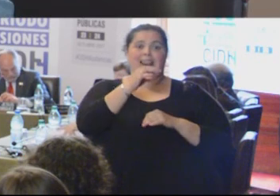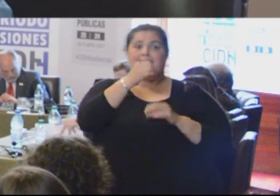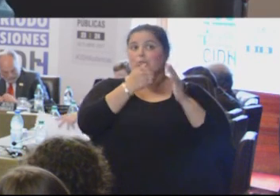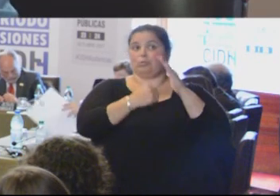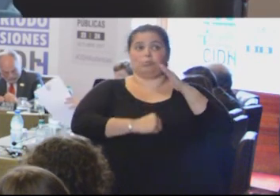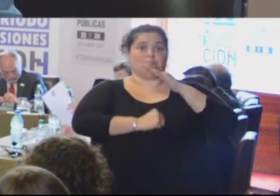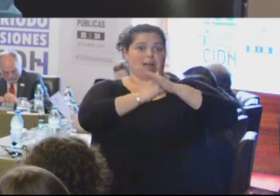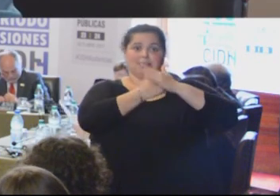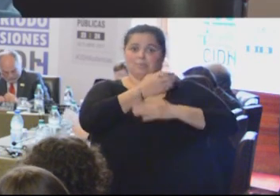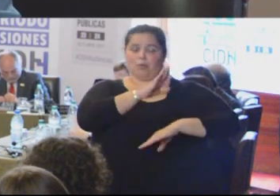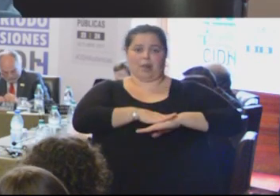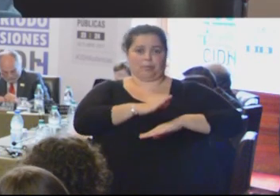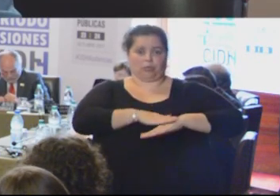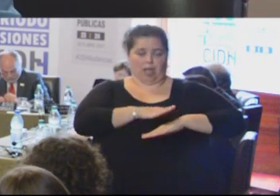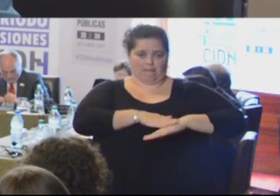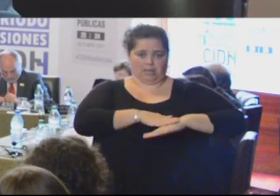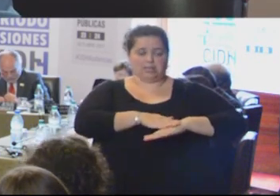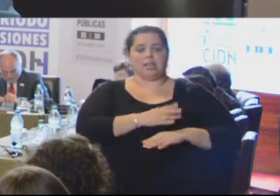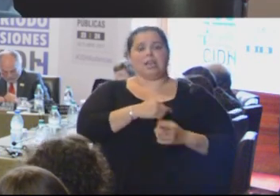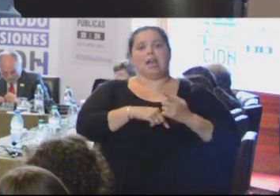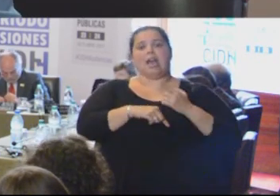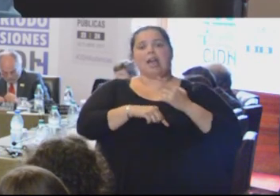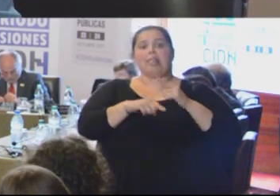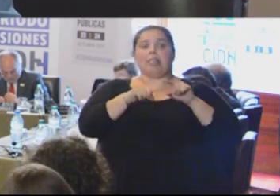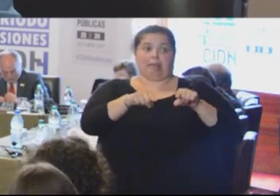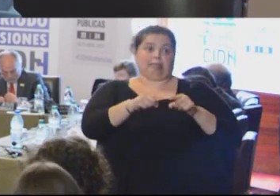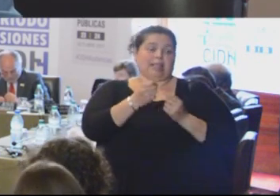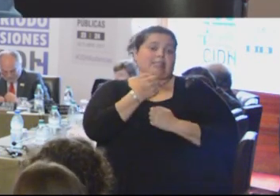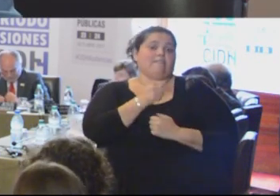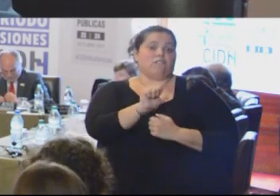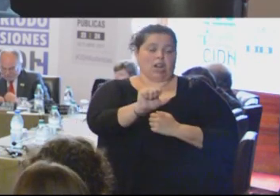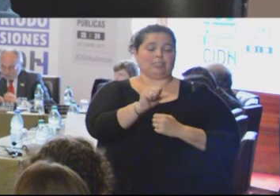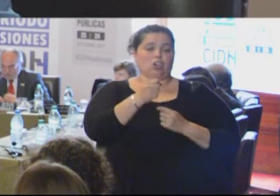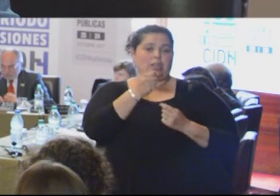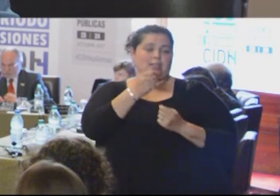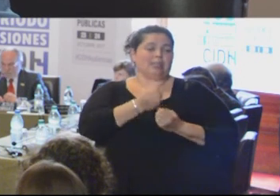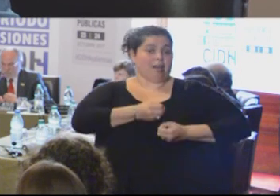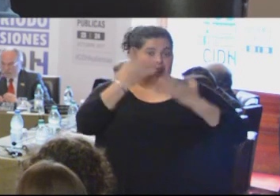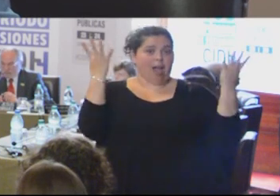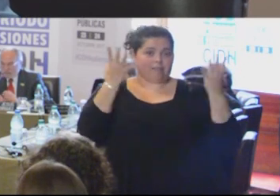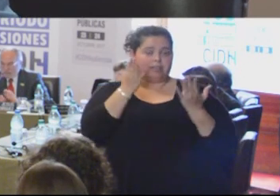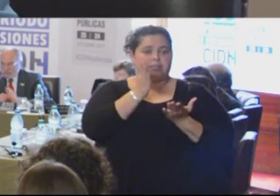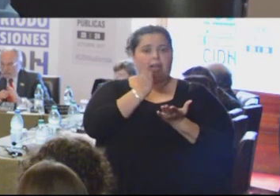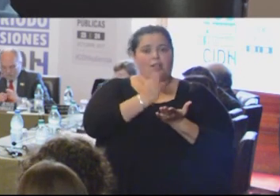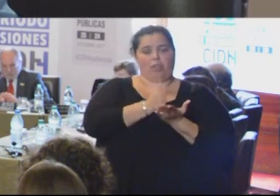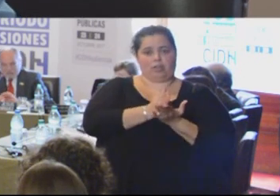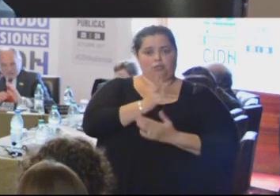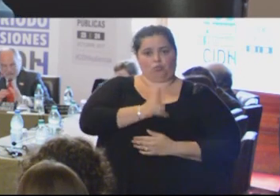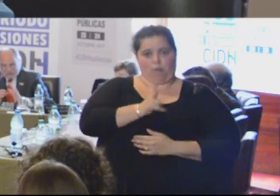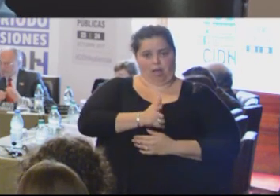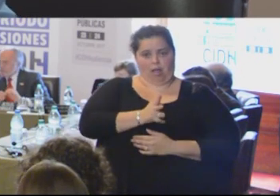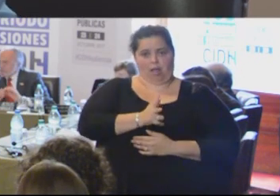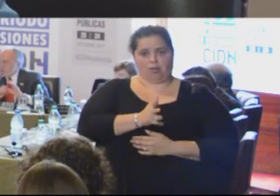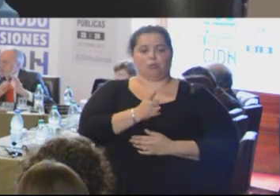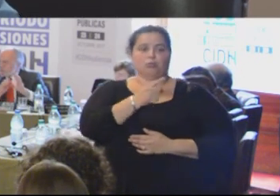de estas violaciones graves a los derechos humanos verdad que por parte de